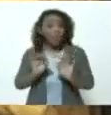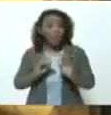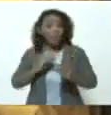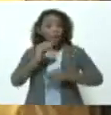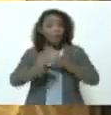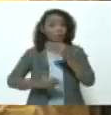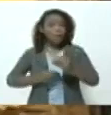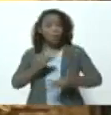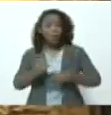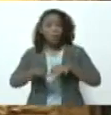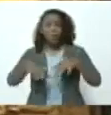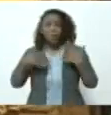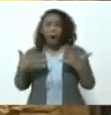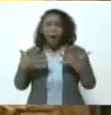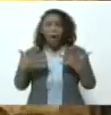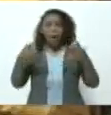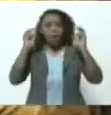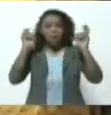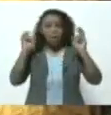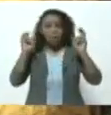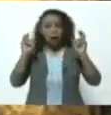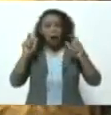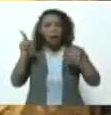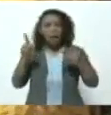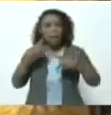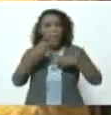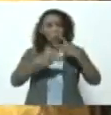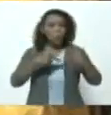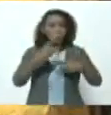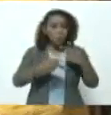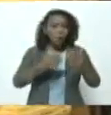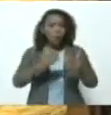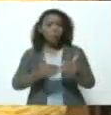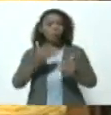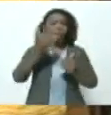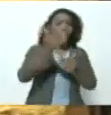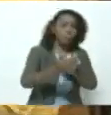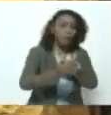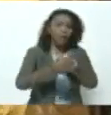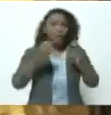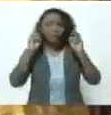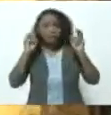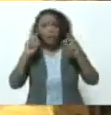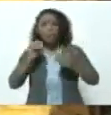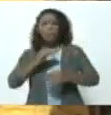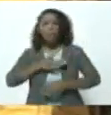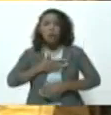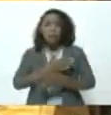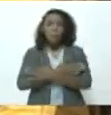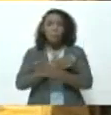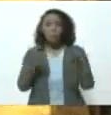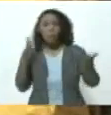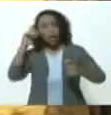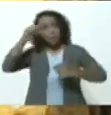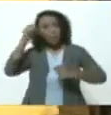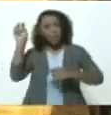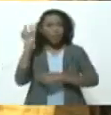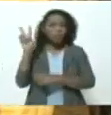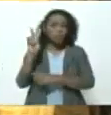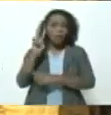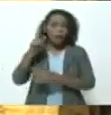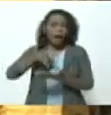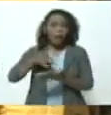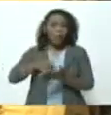realización. ¿Cuáles son las novedades a nivel de producción, de postproducción, que puede ofrecer al cine venezolano